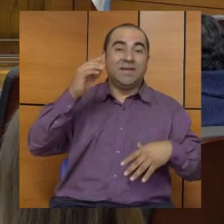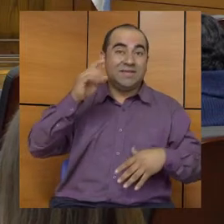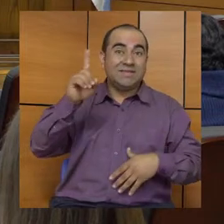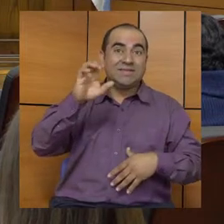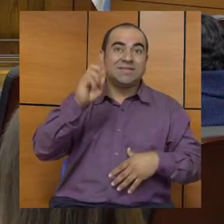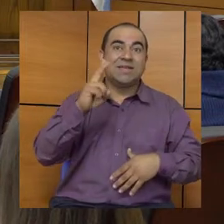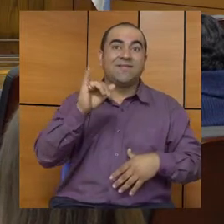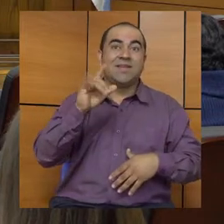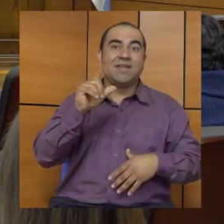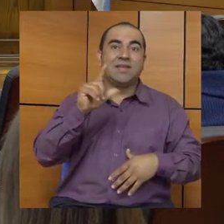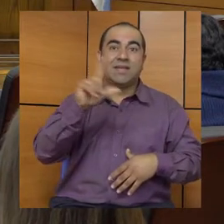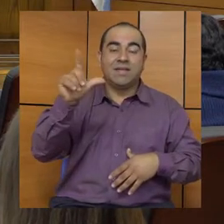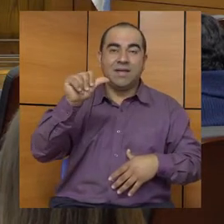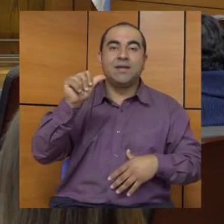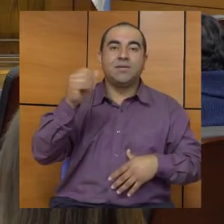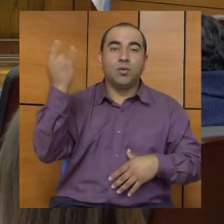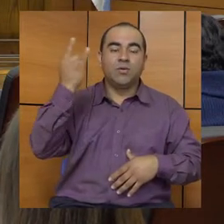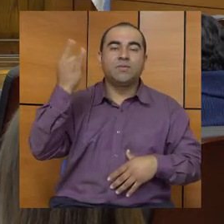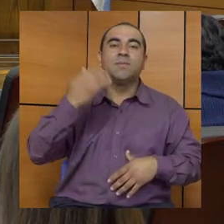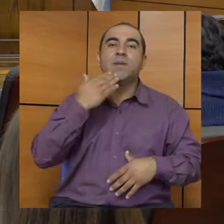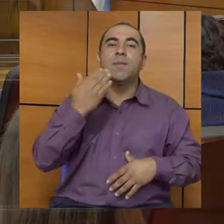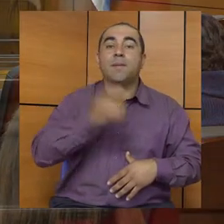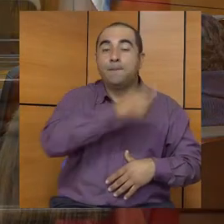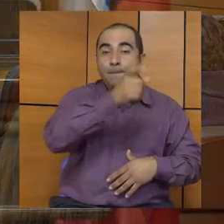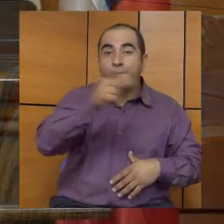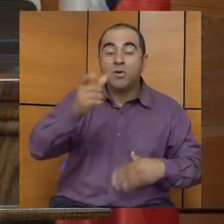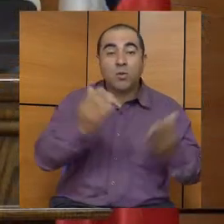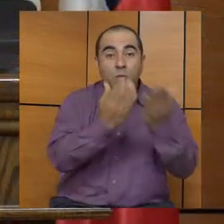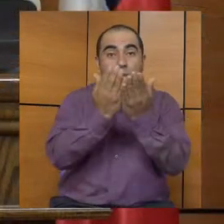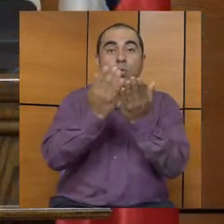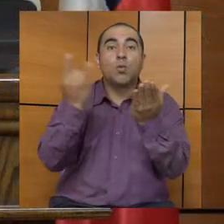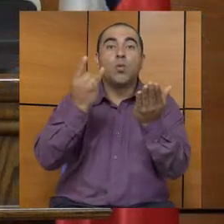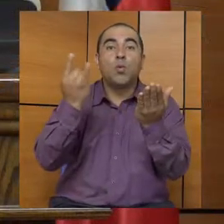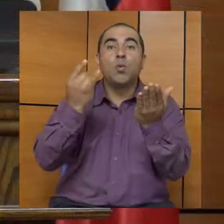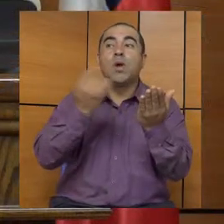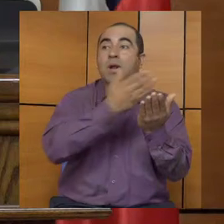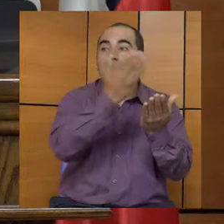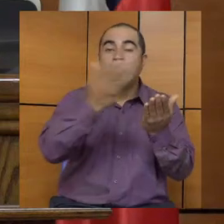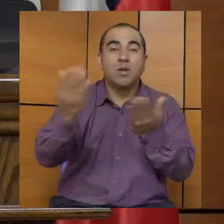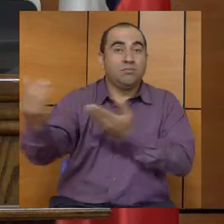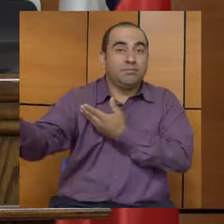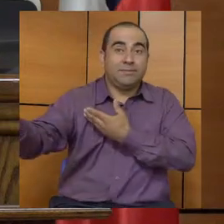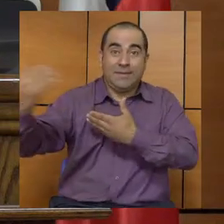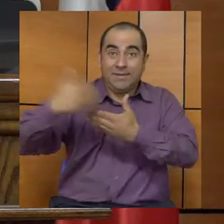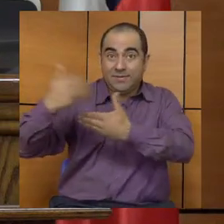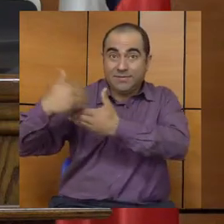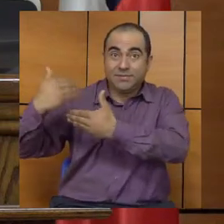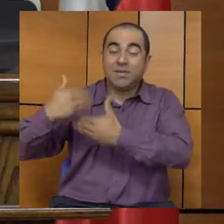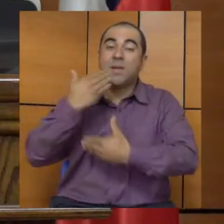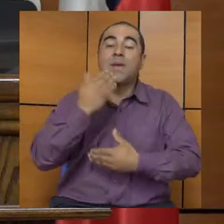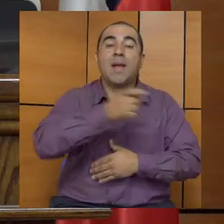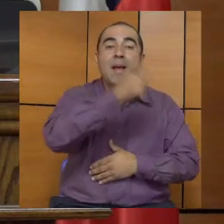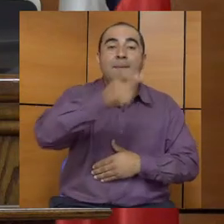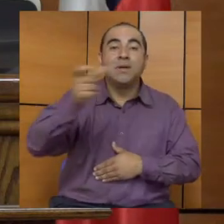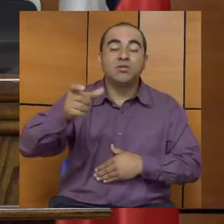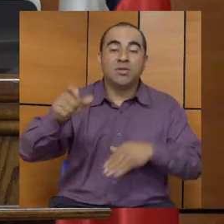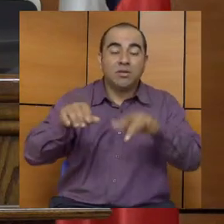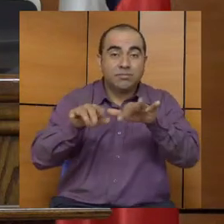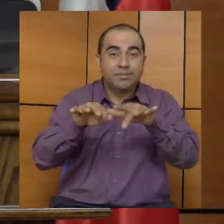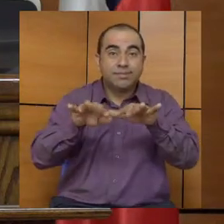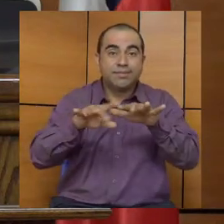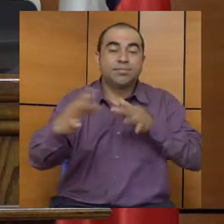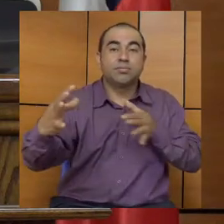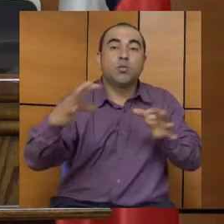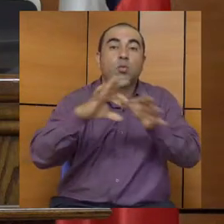igualmente. Saludamos a estudiantes de la Universidad Católica del Norte y a todas las personas que están conectadas en nuestra